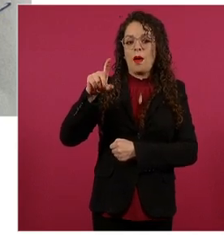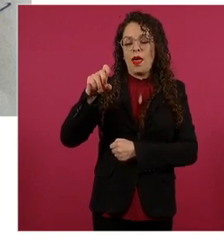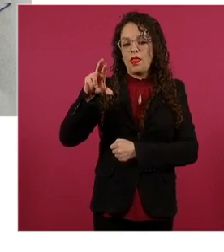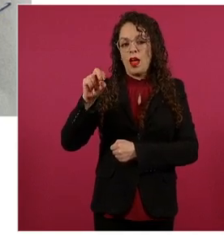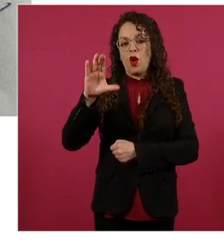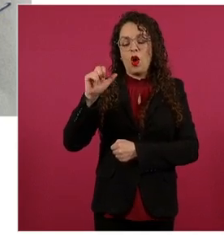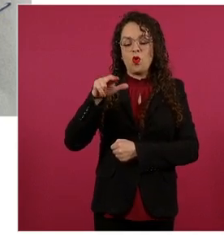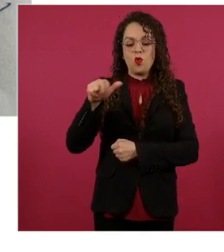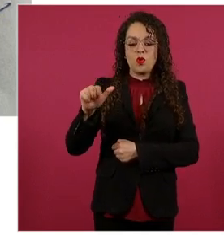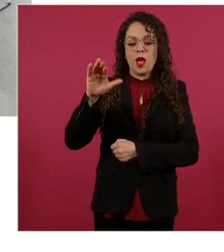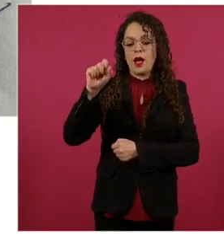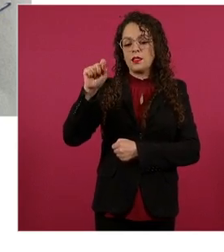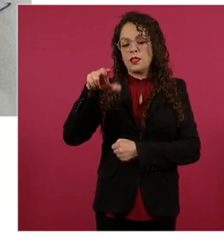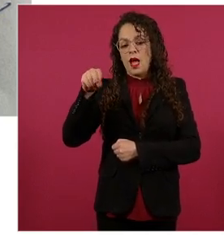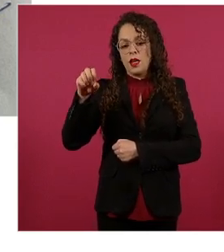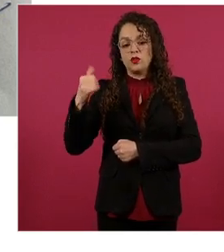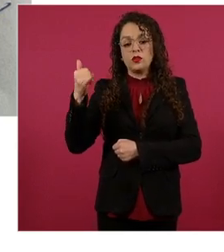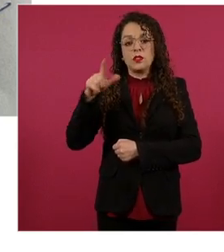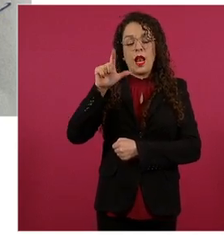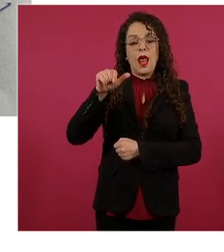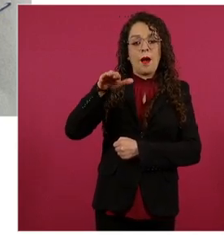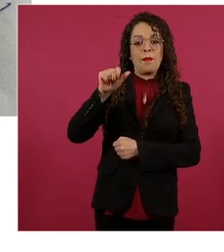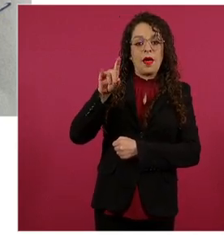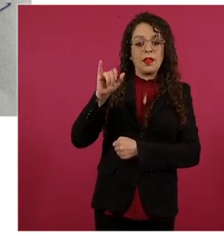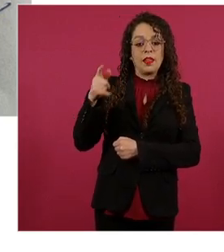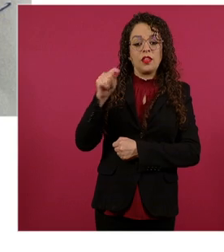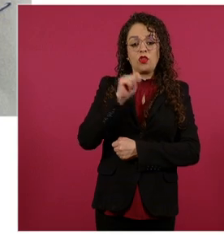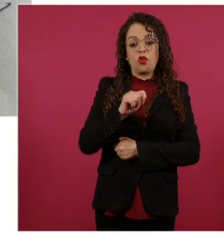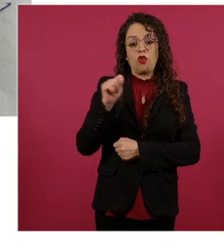más La Madrid y Torreón